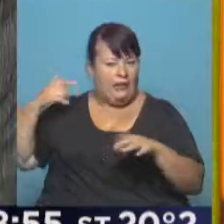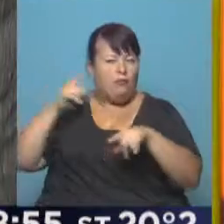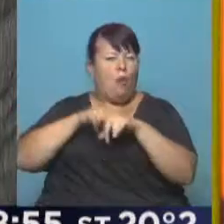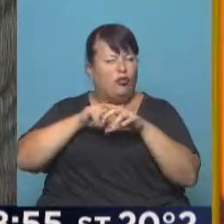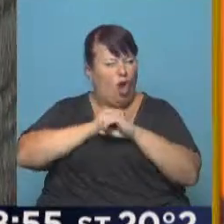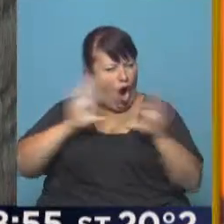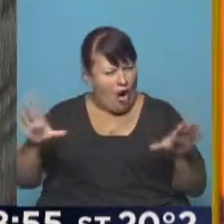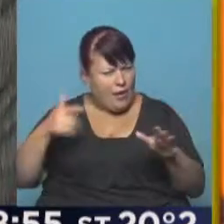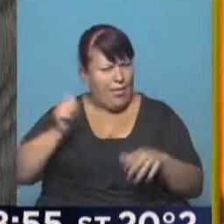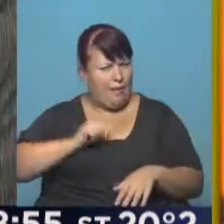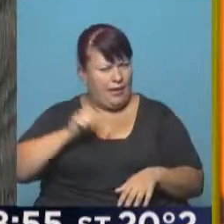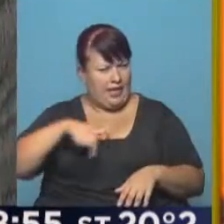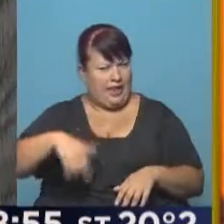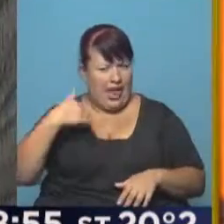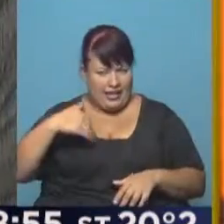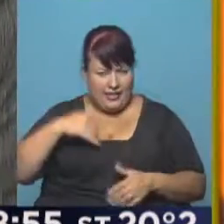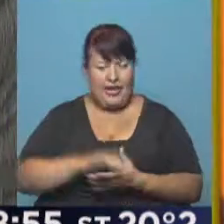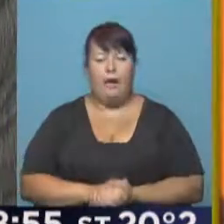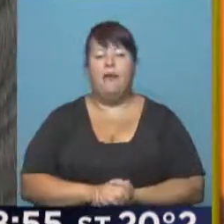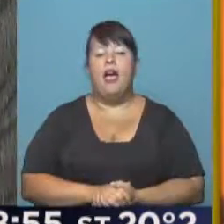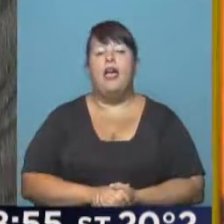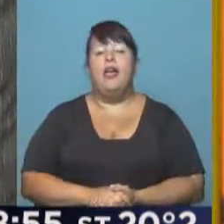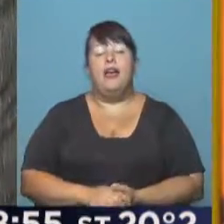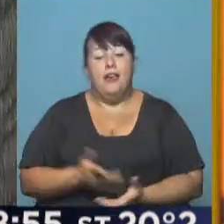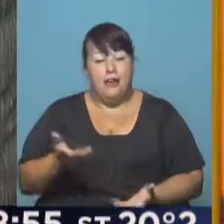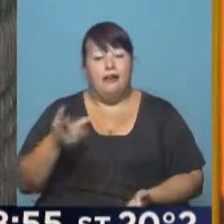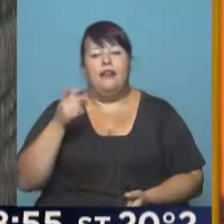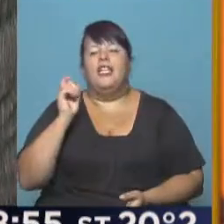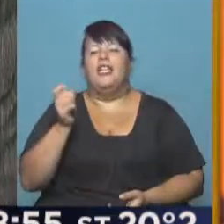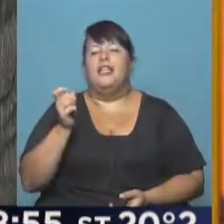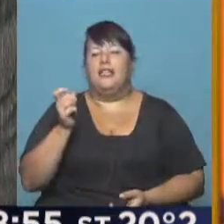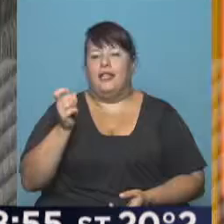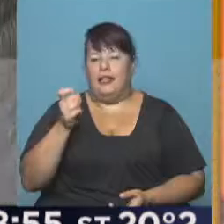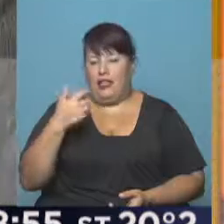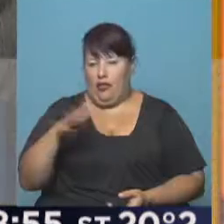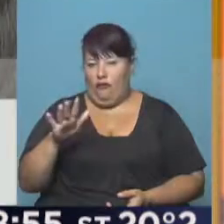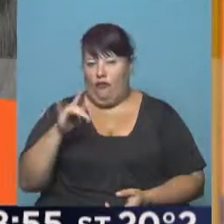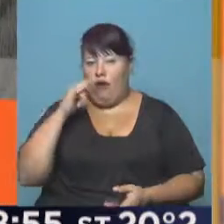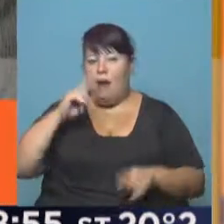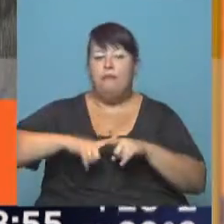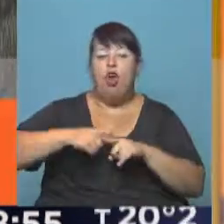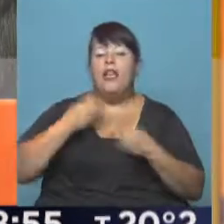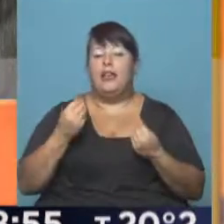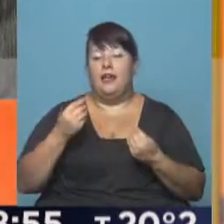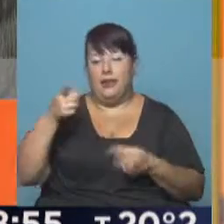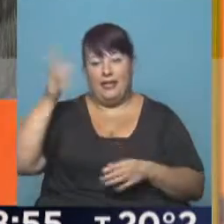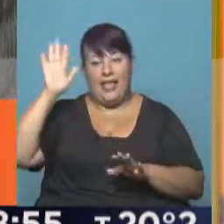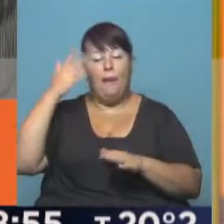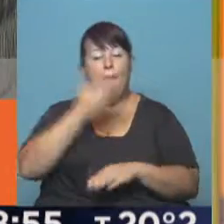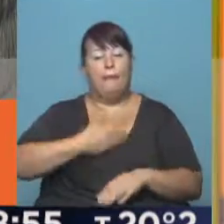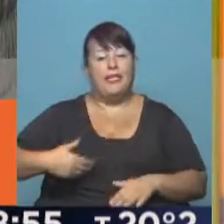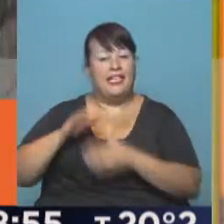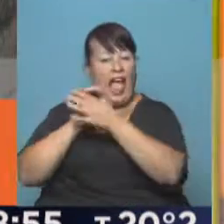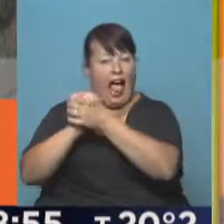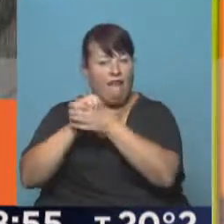oscuros de la dictadura en la República Argentina. Y quien dio señales políticas fue el entonces presidente